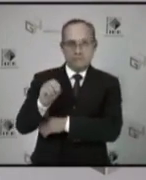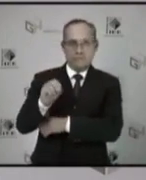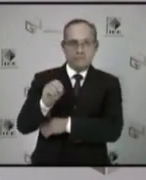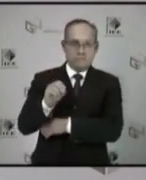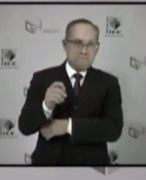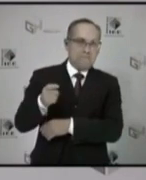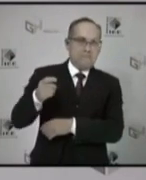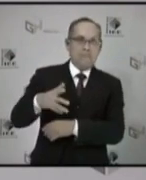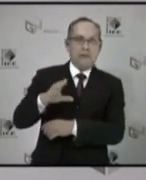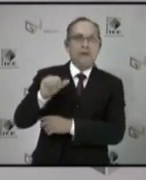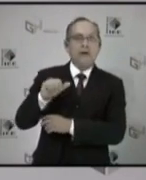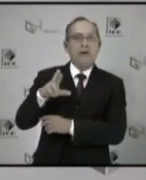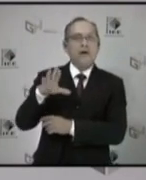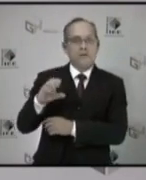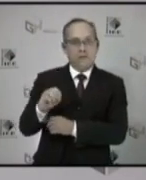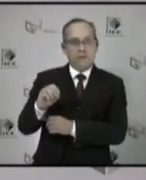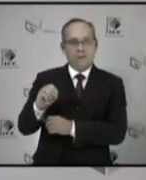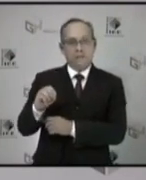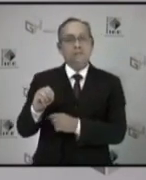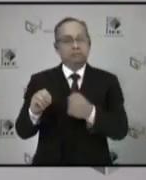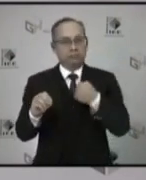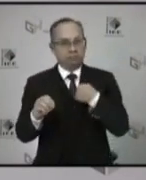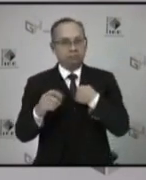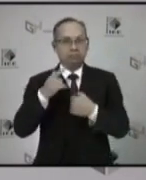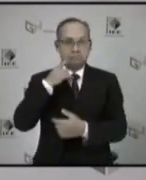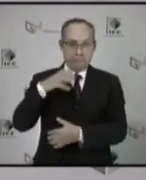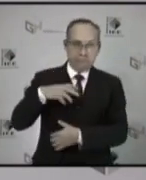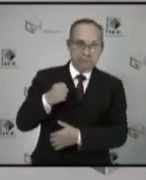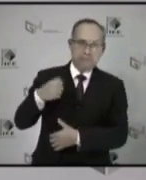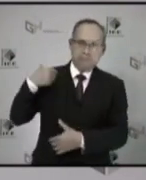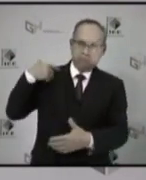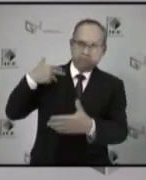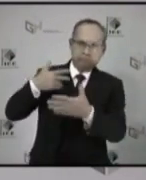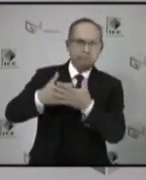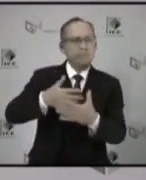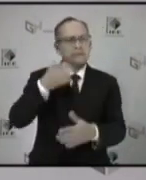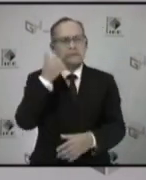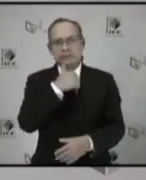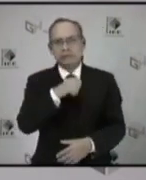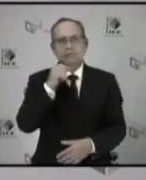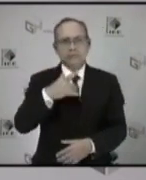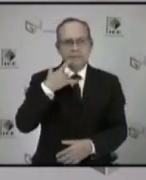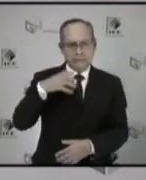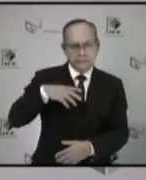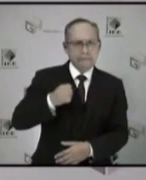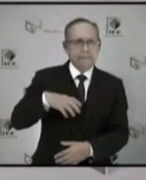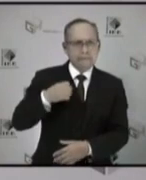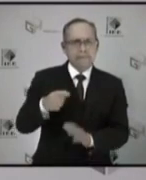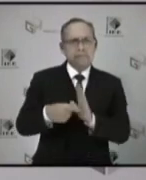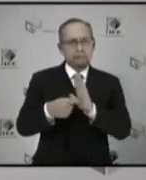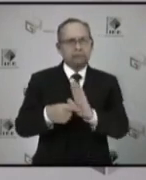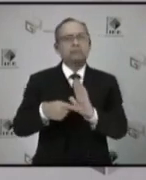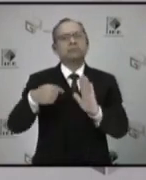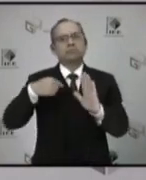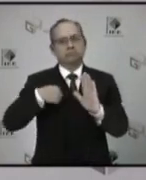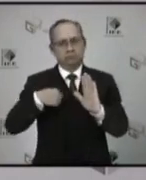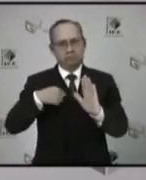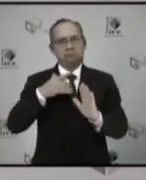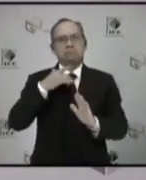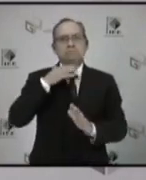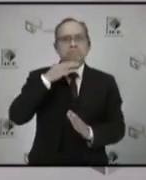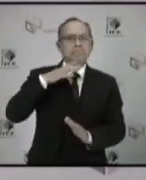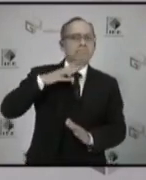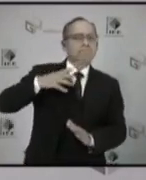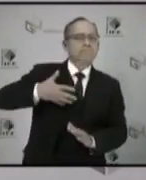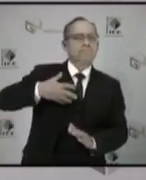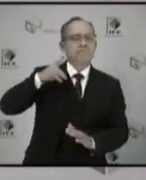ha salido adelante de la adversidad toda su vida. Orgullosa hija de padres comerciantes y